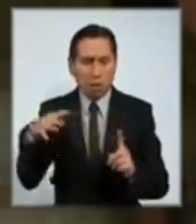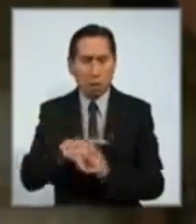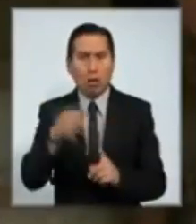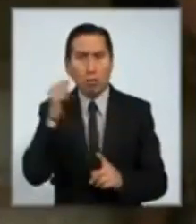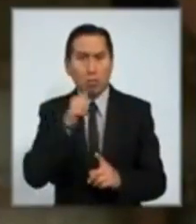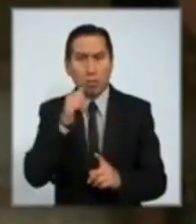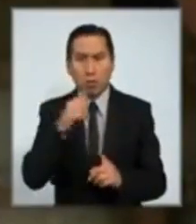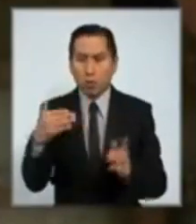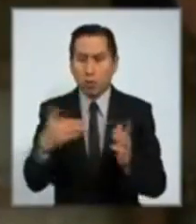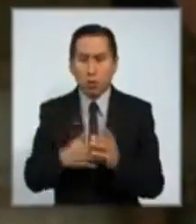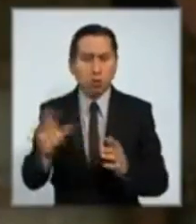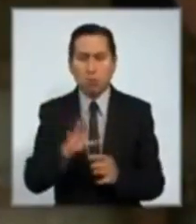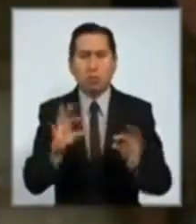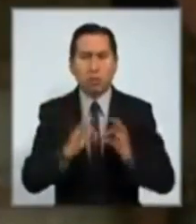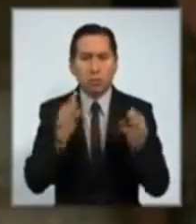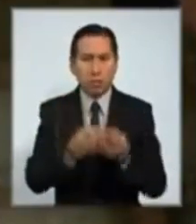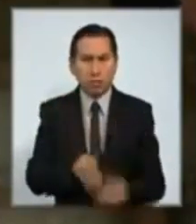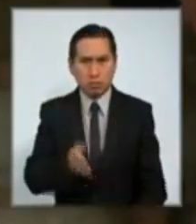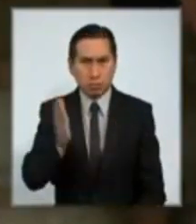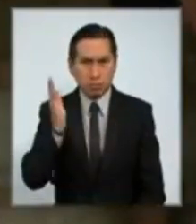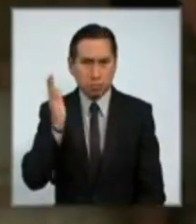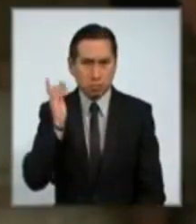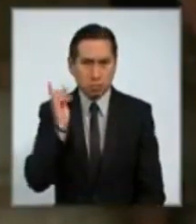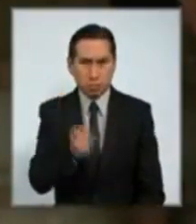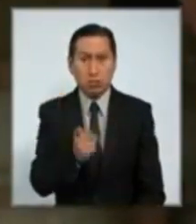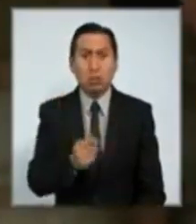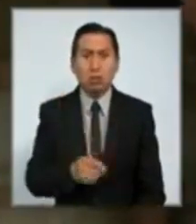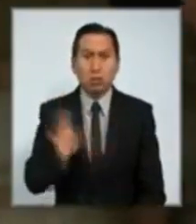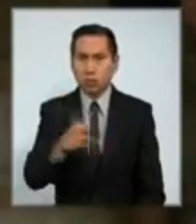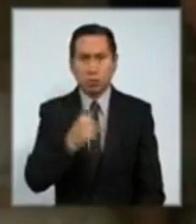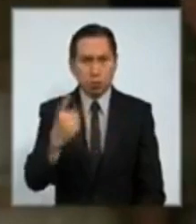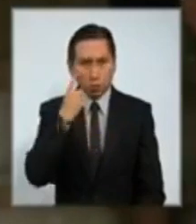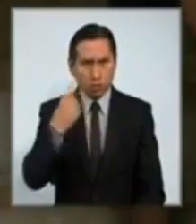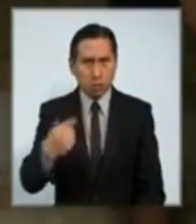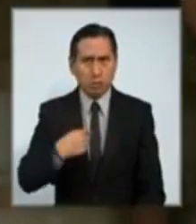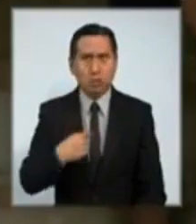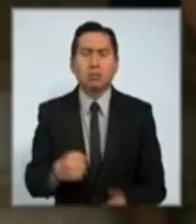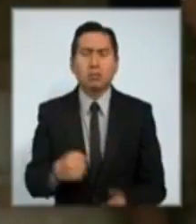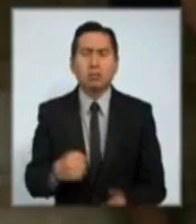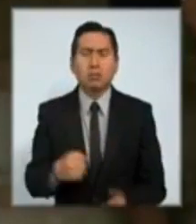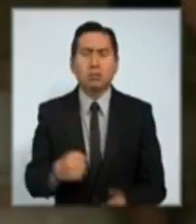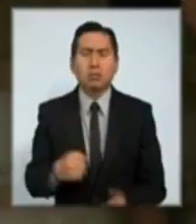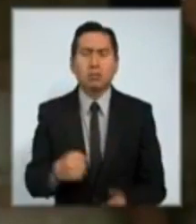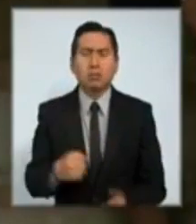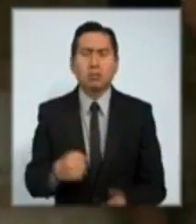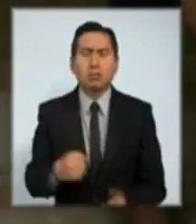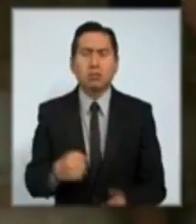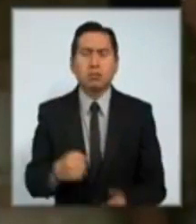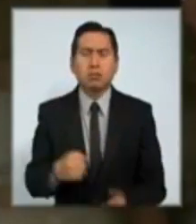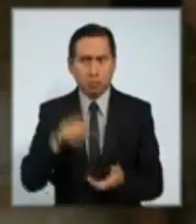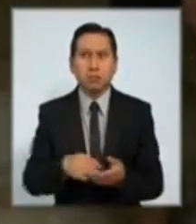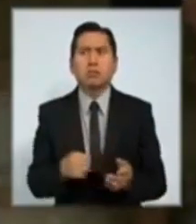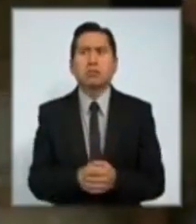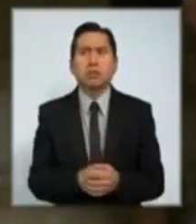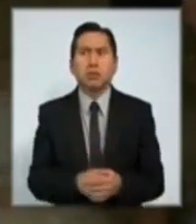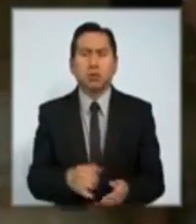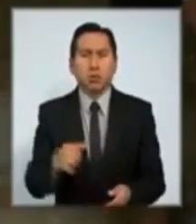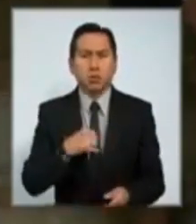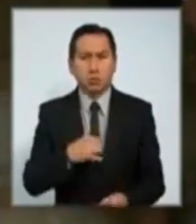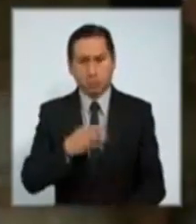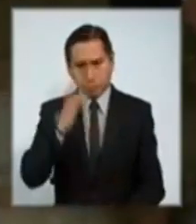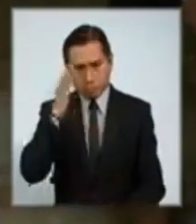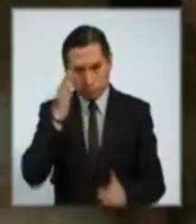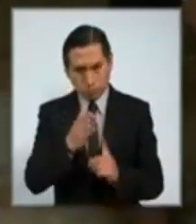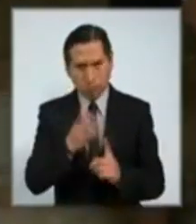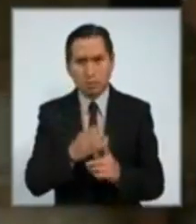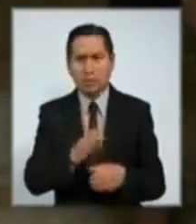y contra las familias. Y ya me conocen. Voy a ser firme. Voy a ser firme en